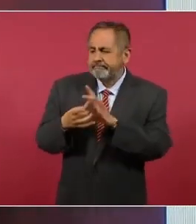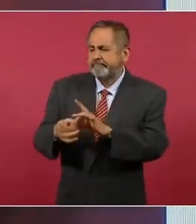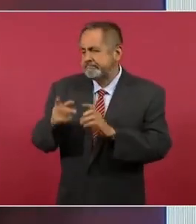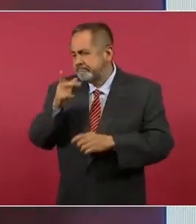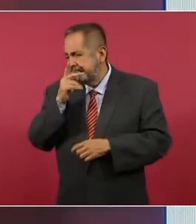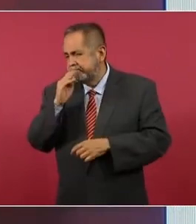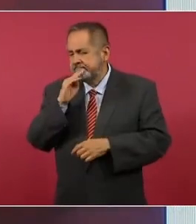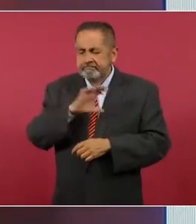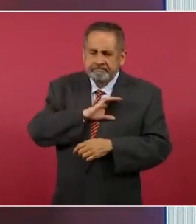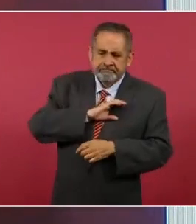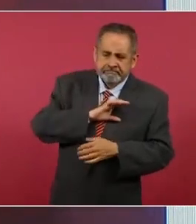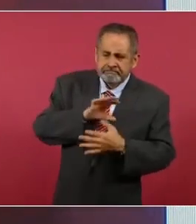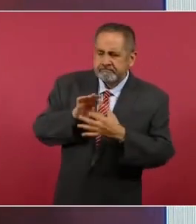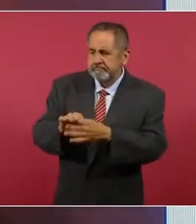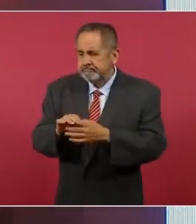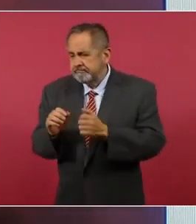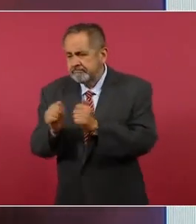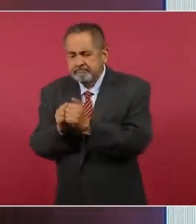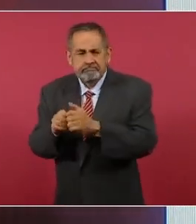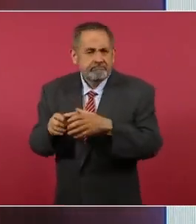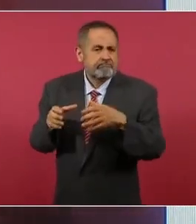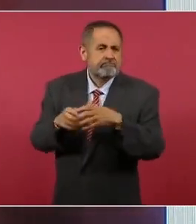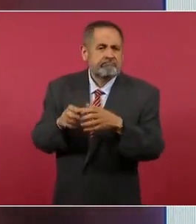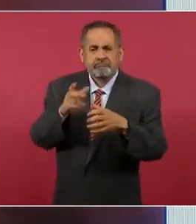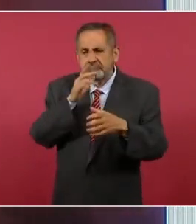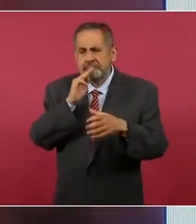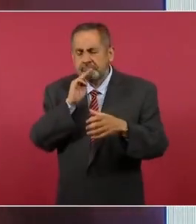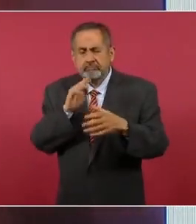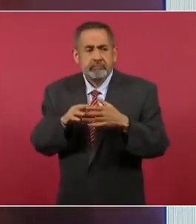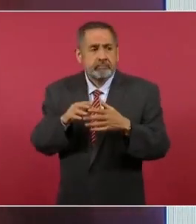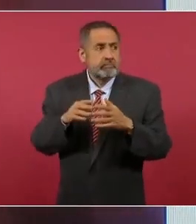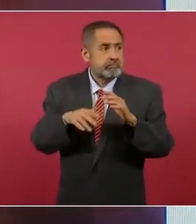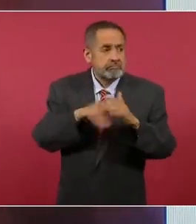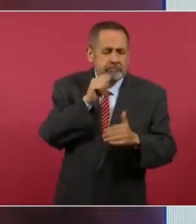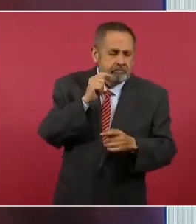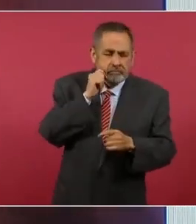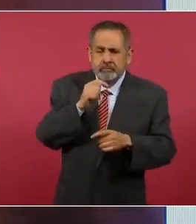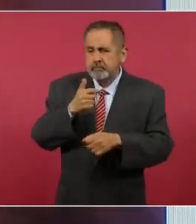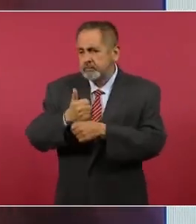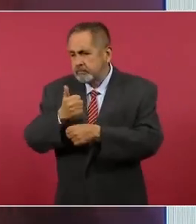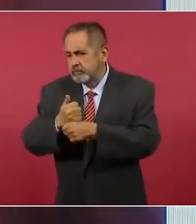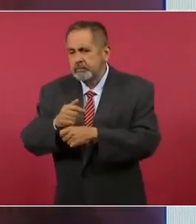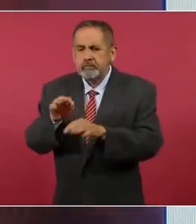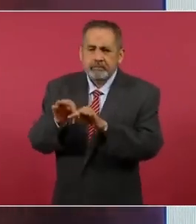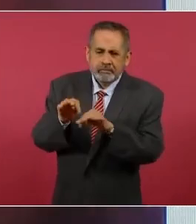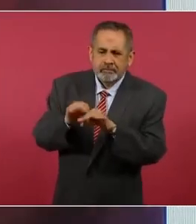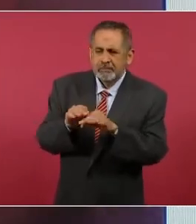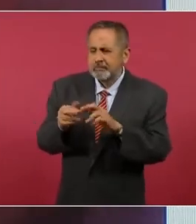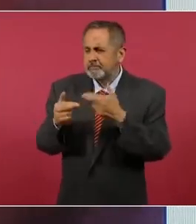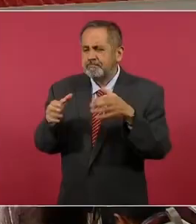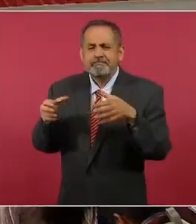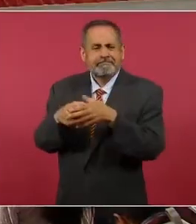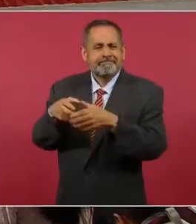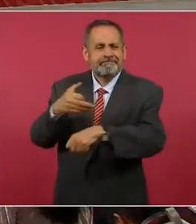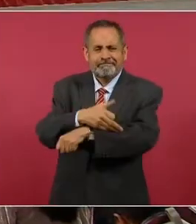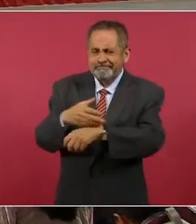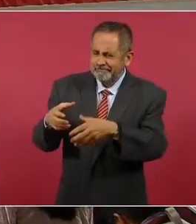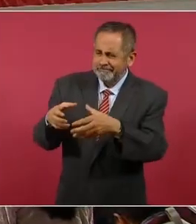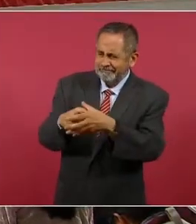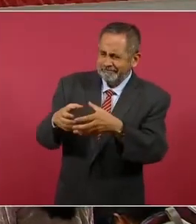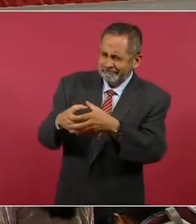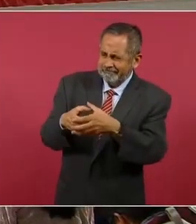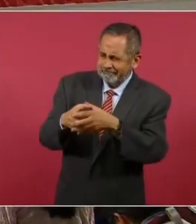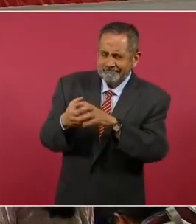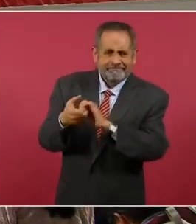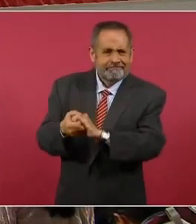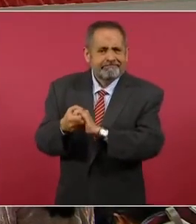o padre cuando están presentes o existentes, y cuando no, abuelas, abuelos, tíos y otras relaciones familiares